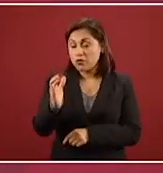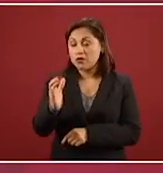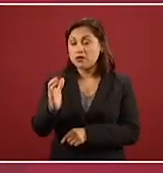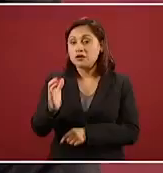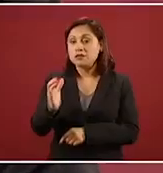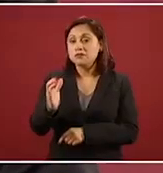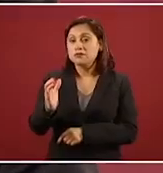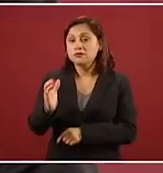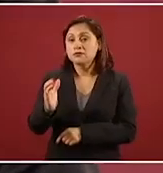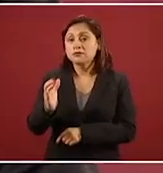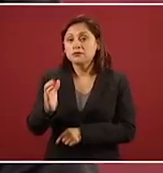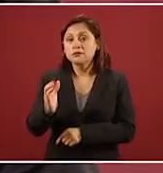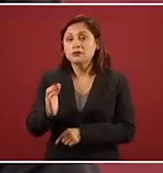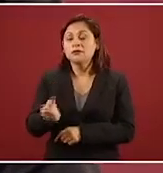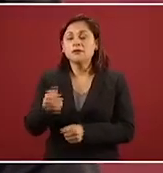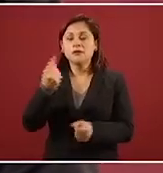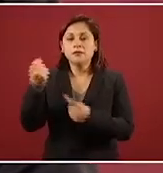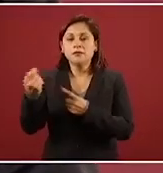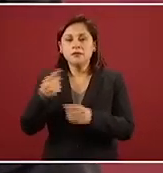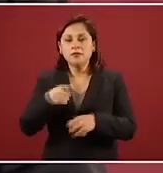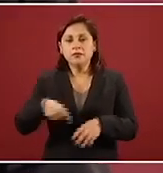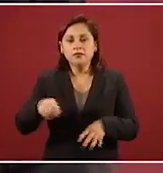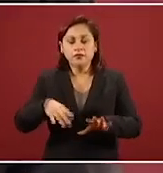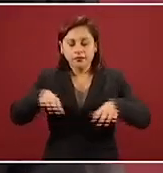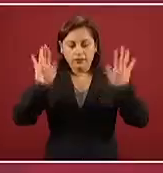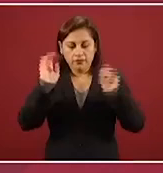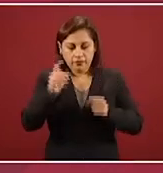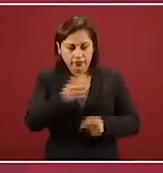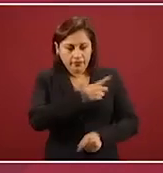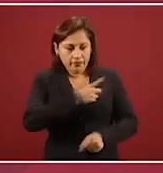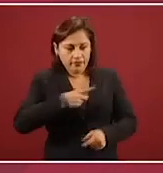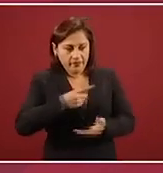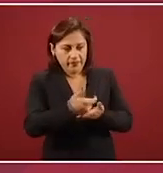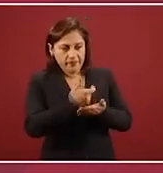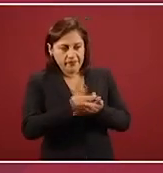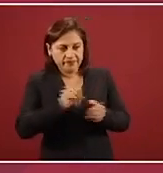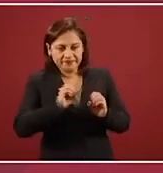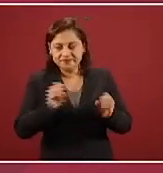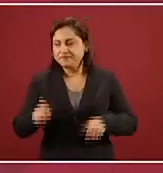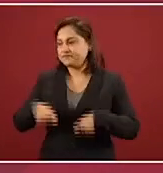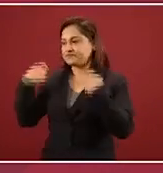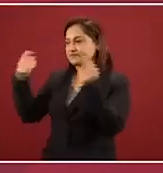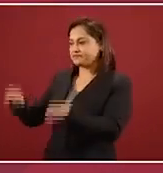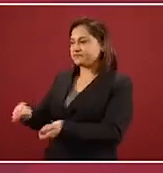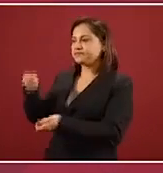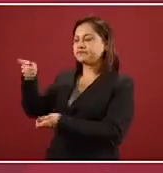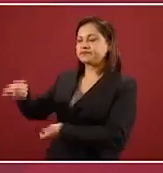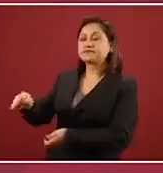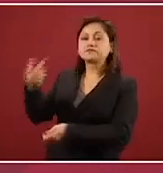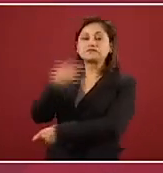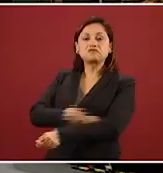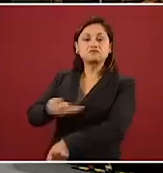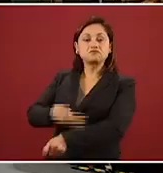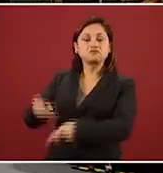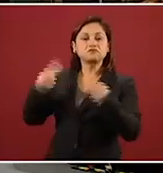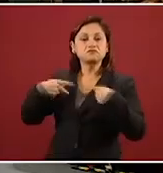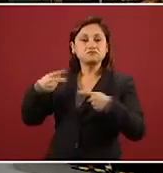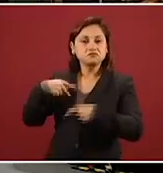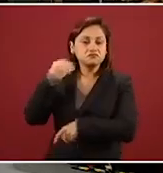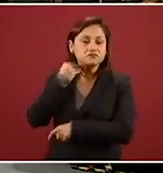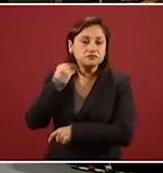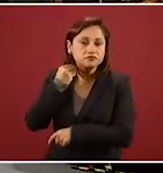las llamadas carteras vencidas a coyotes, a despachos